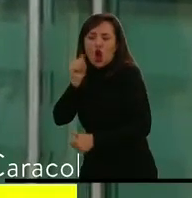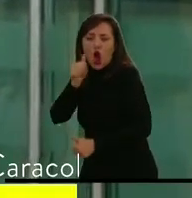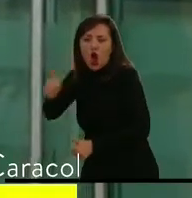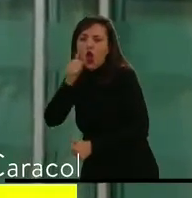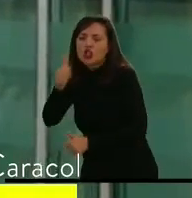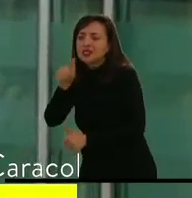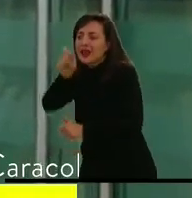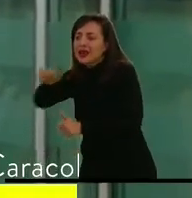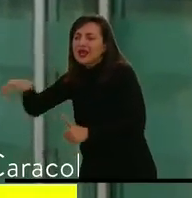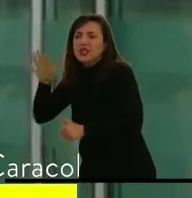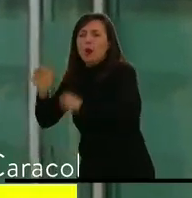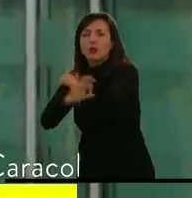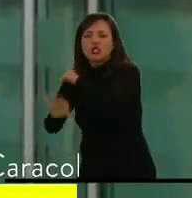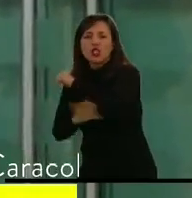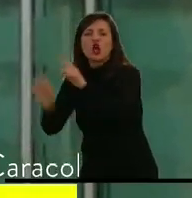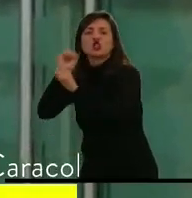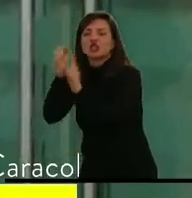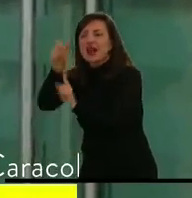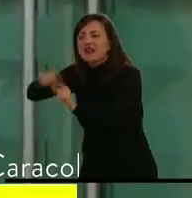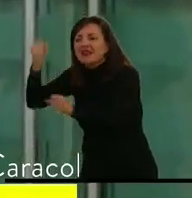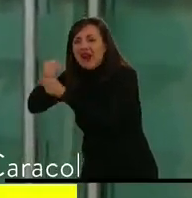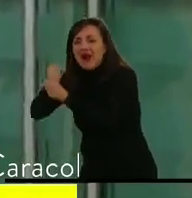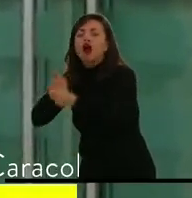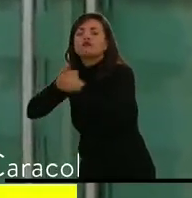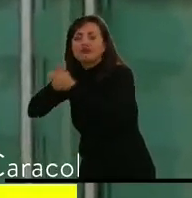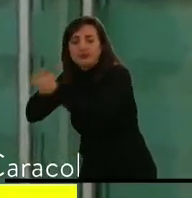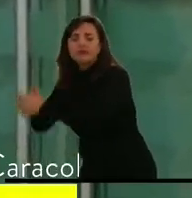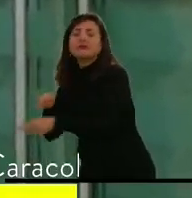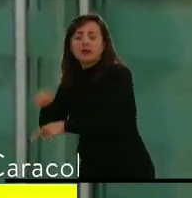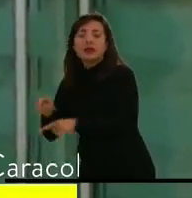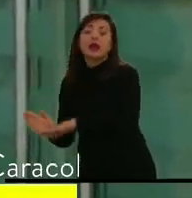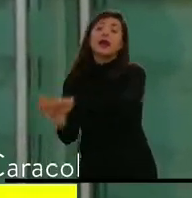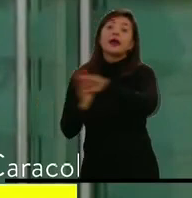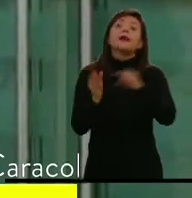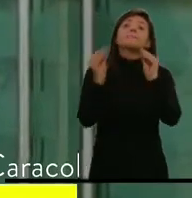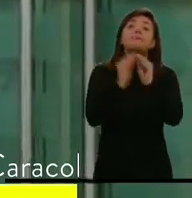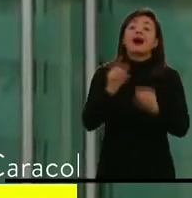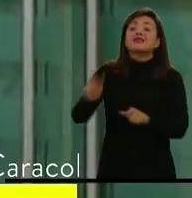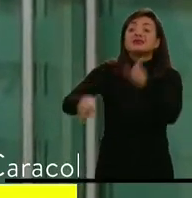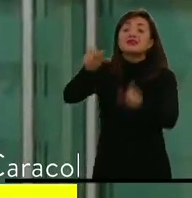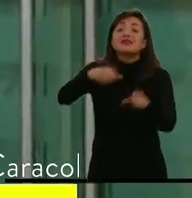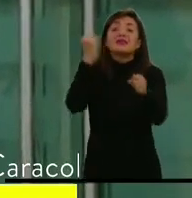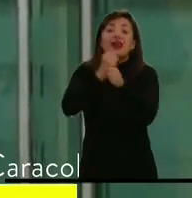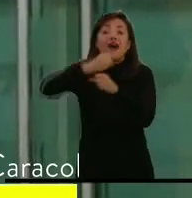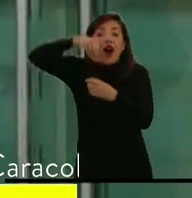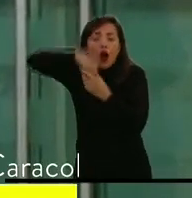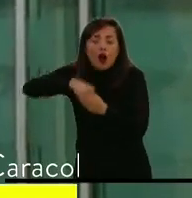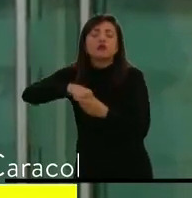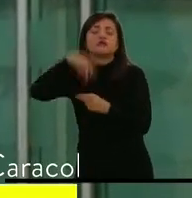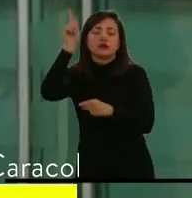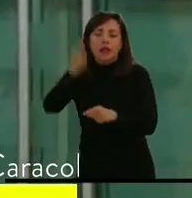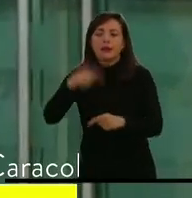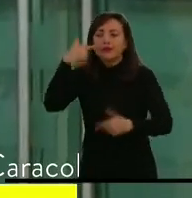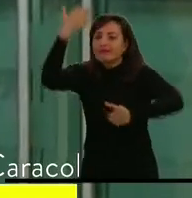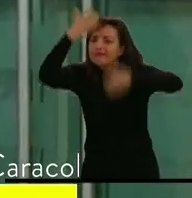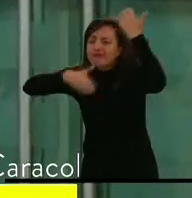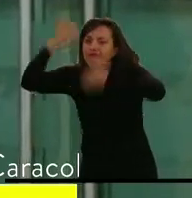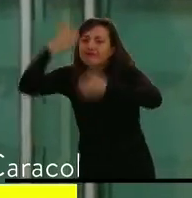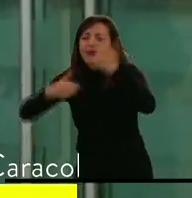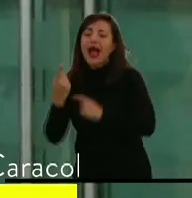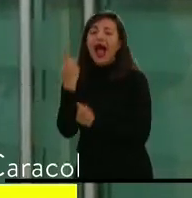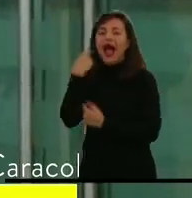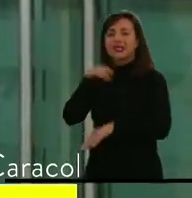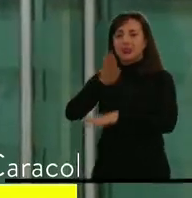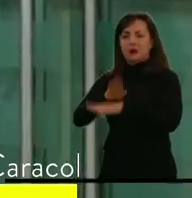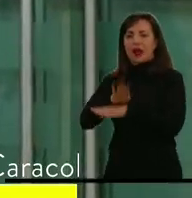nuestros colaboradores. Adicional a esto, hemos decidido tamizar a cada uno de nuestros colaboradores, actividad que empezó a partir de ayer a las